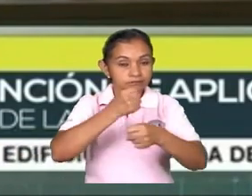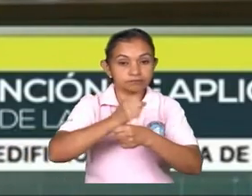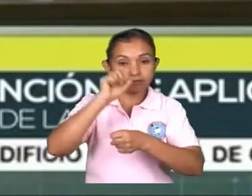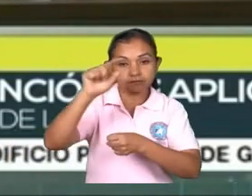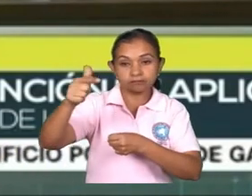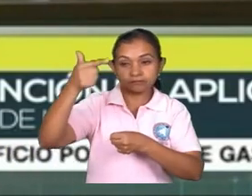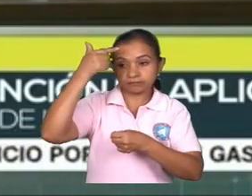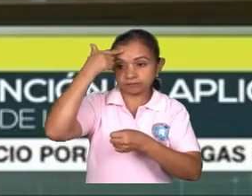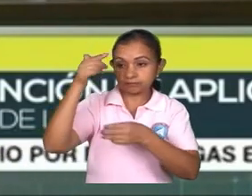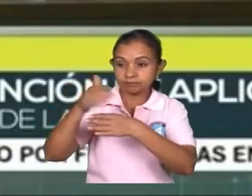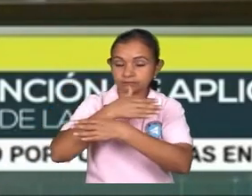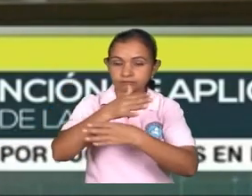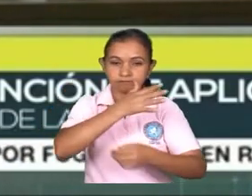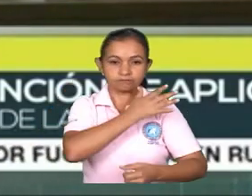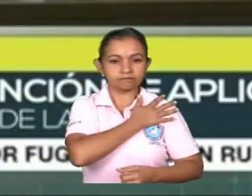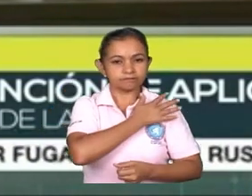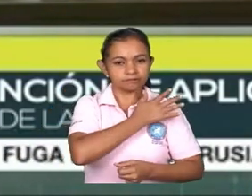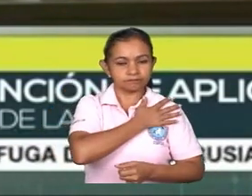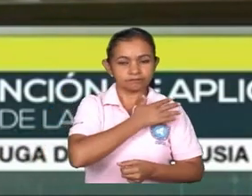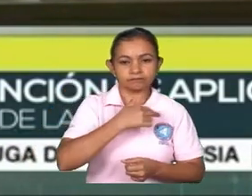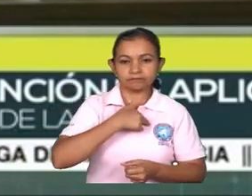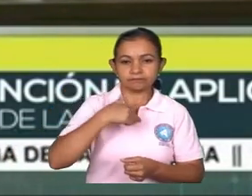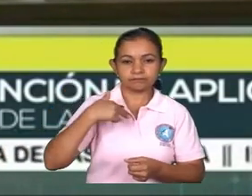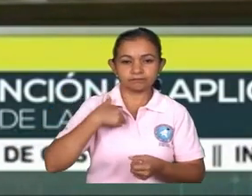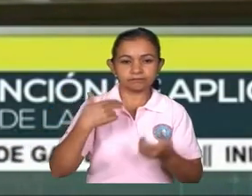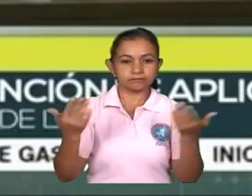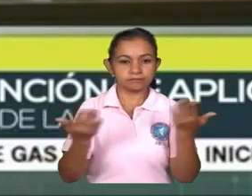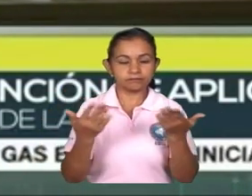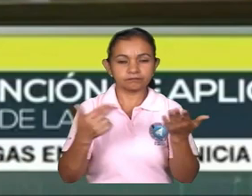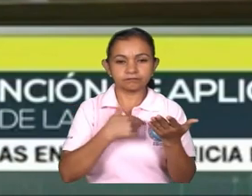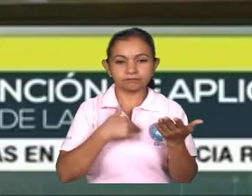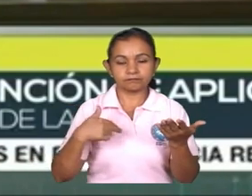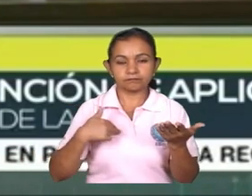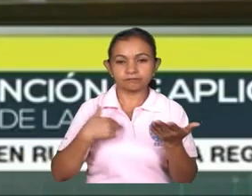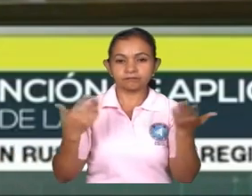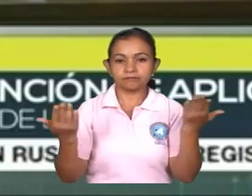las dictaduras militares, y procurar